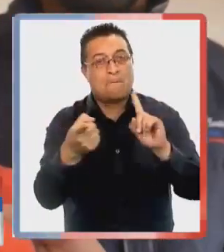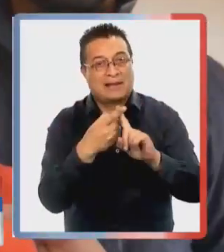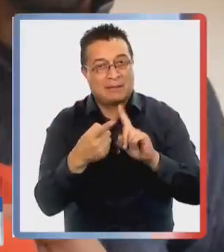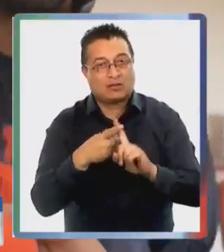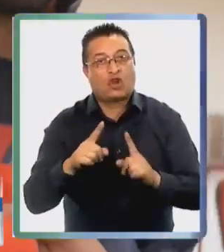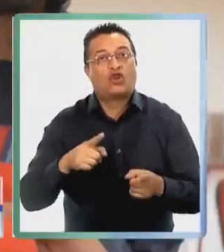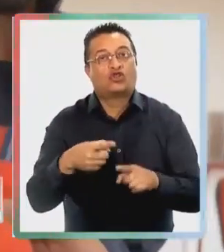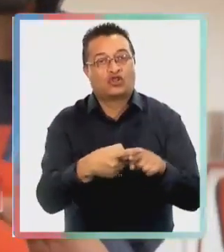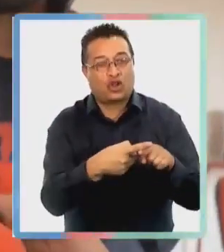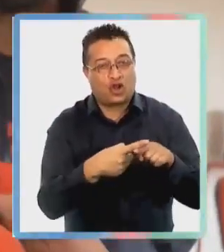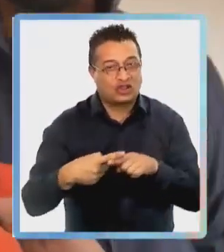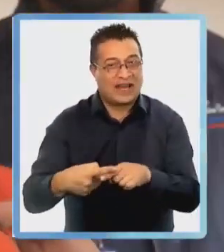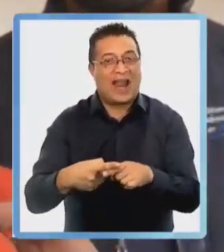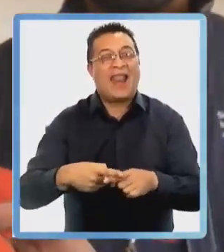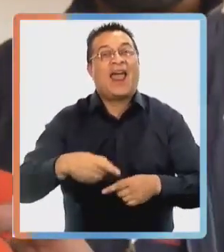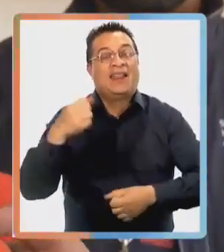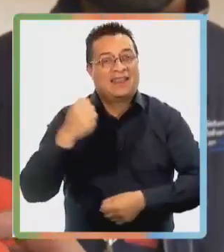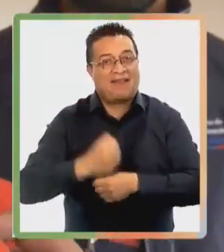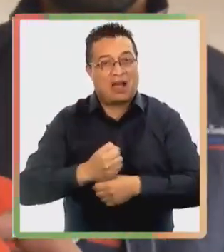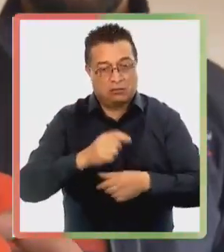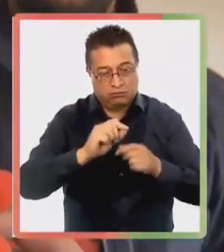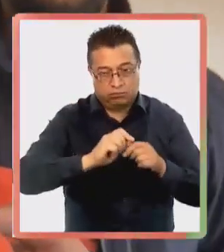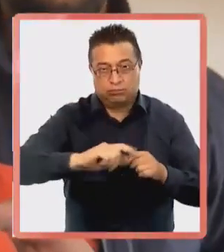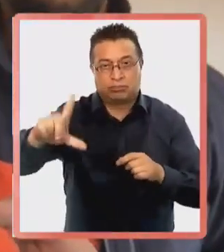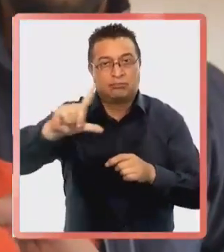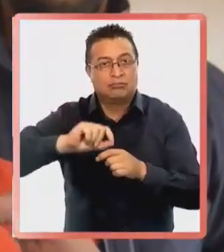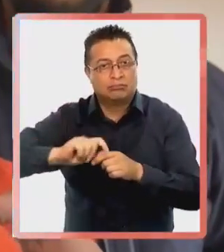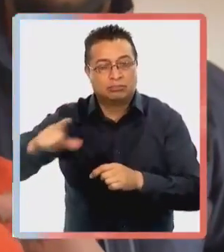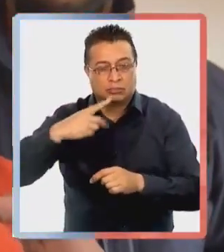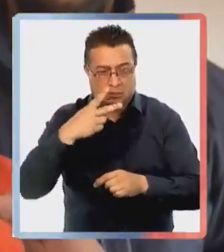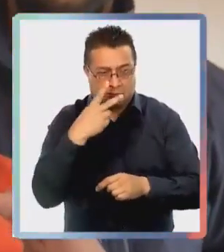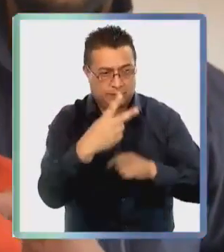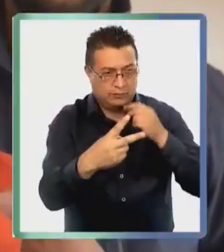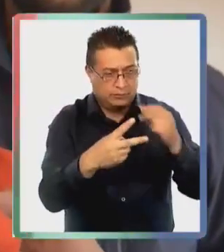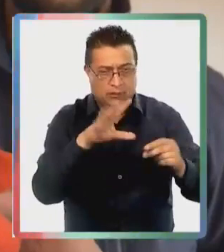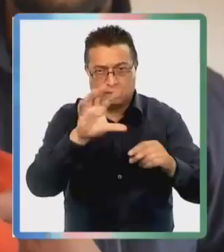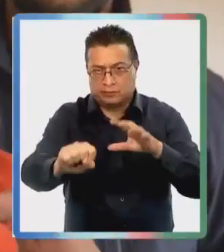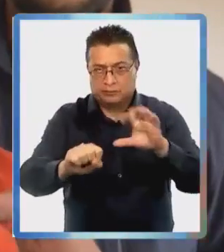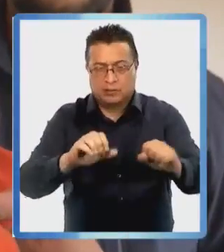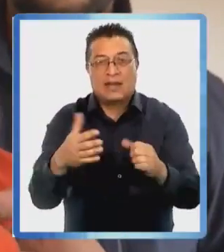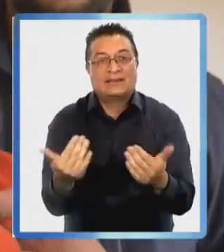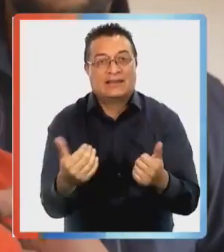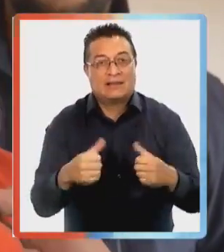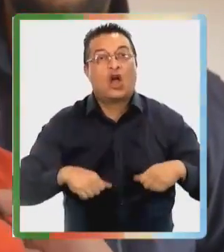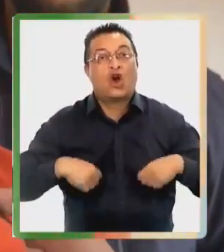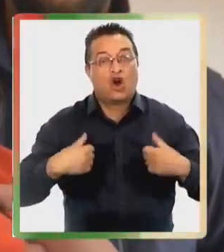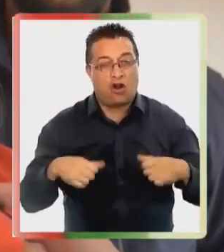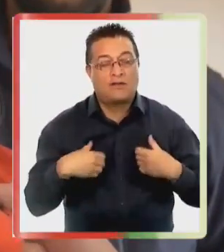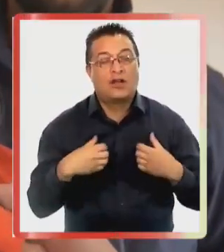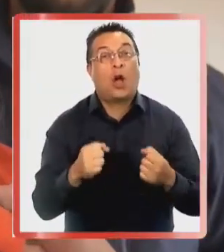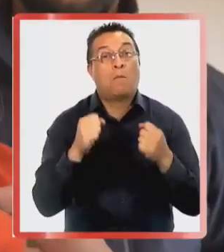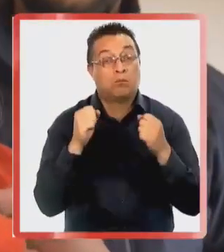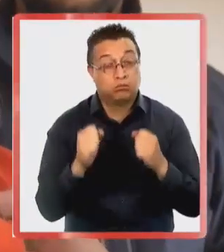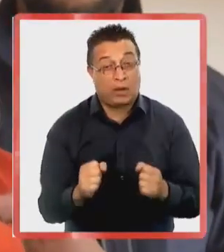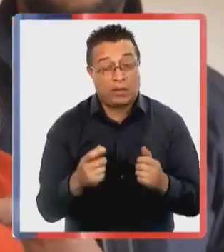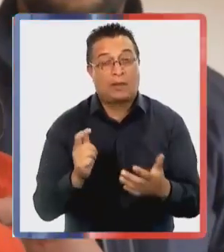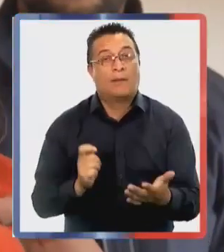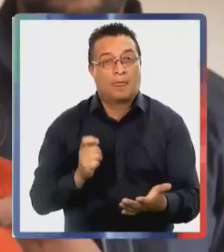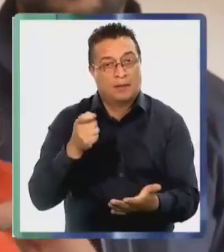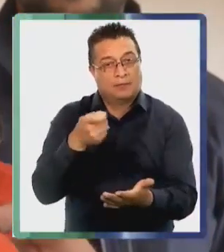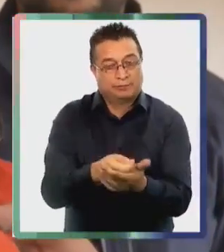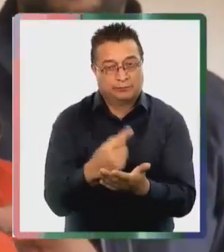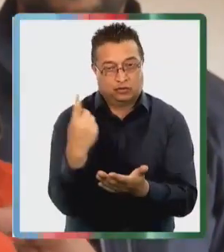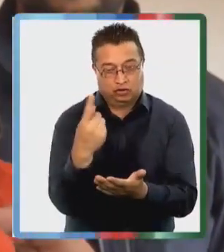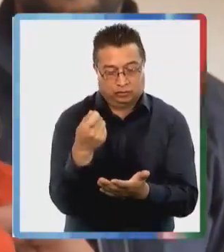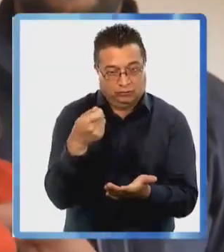el emprendimiento. Nosotros hemos visto y hemos detectado la necesidad de las juventudes de poder financiarse a sí mismas, trabajar, y